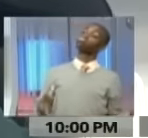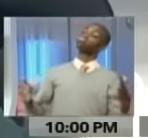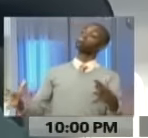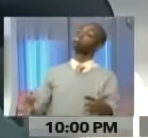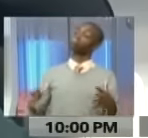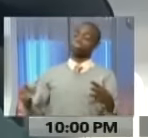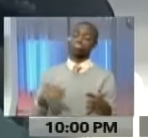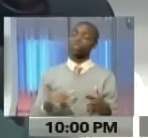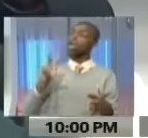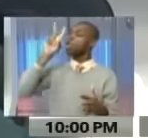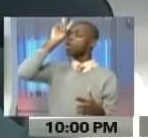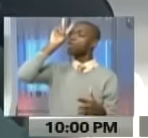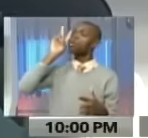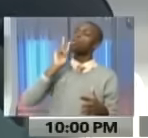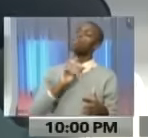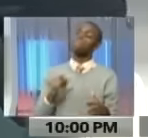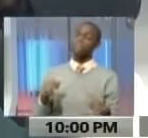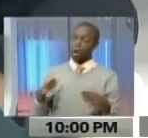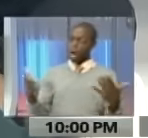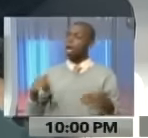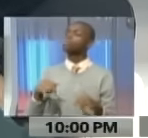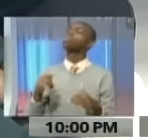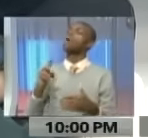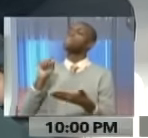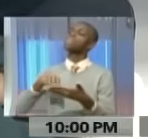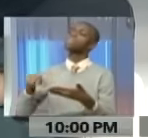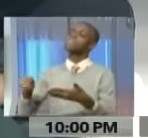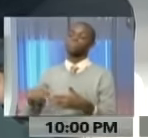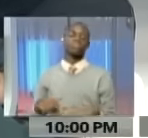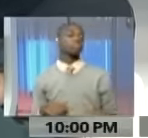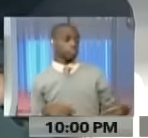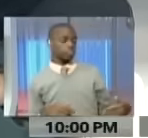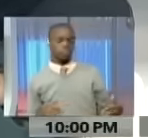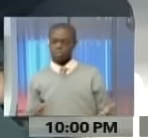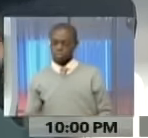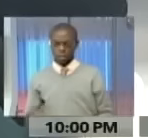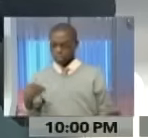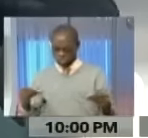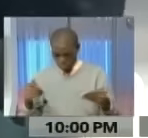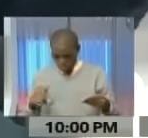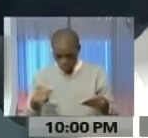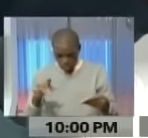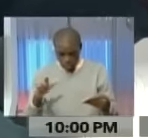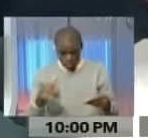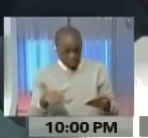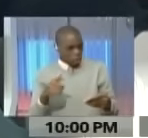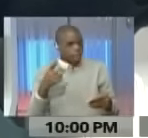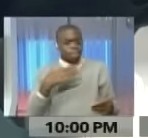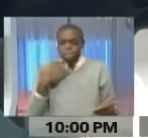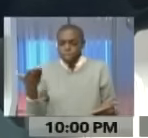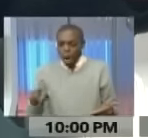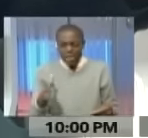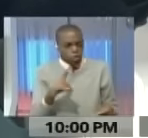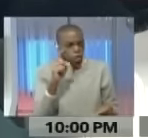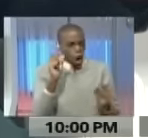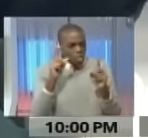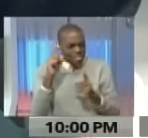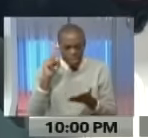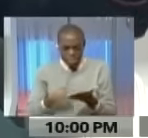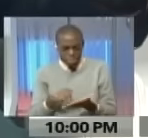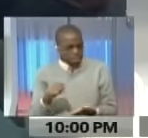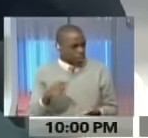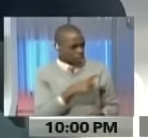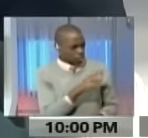impecable y la autoridad electoral diga hermano pero hay 11,000 muertos cómo puede ser impecable esto hermano aquí hay 10,000 cédulas